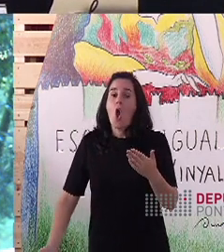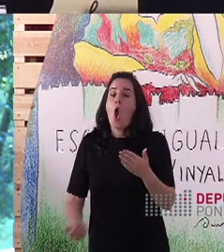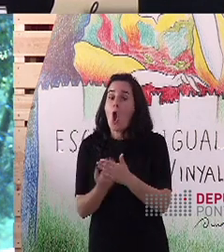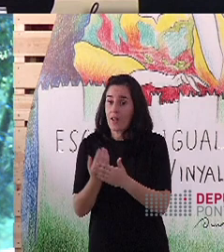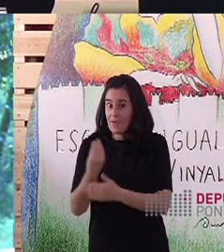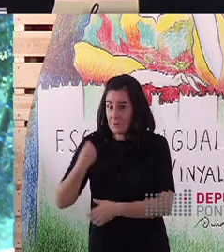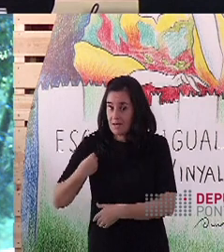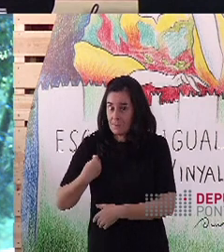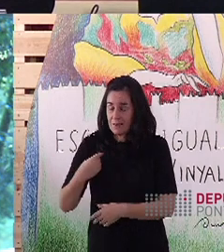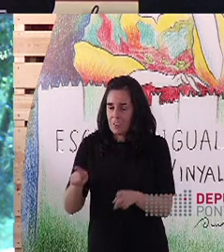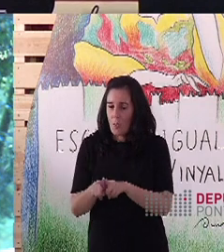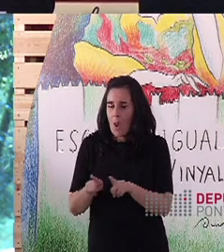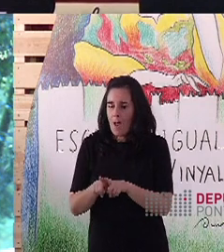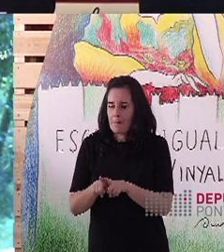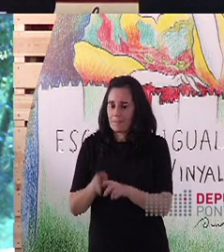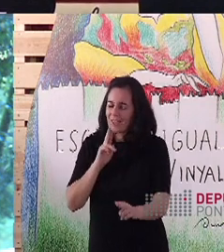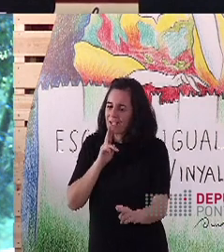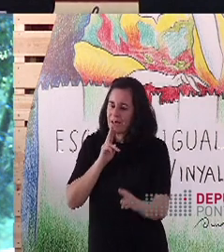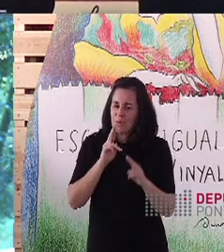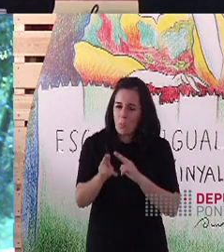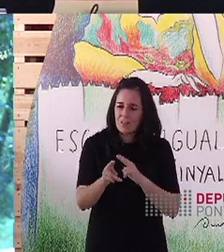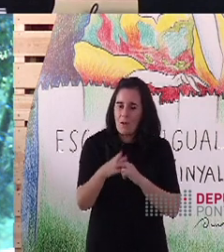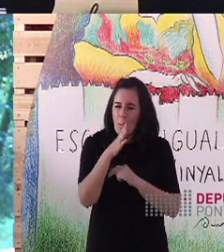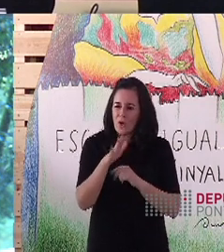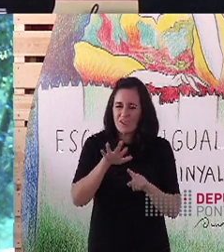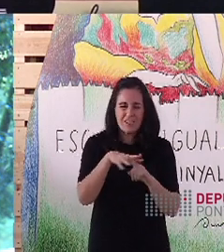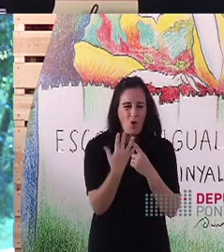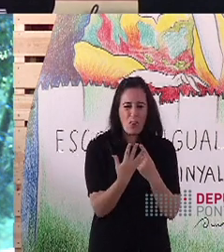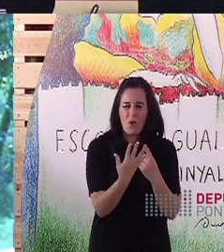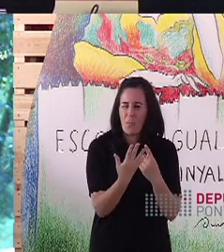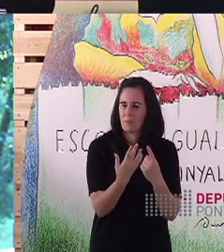al profundo malestar que este sector